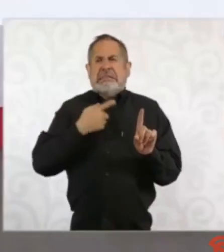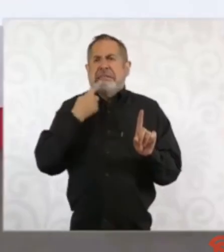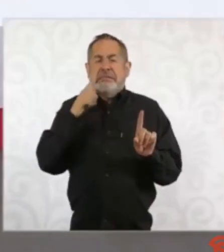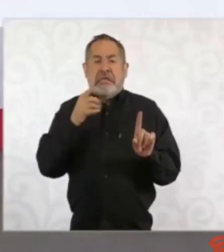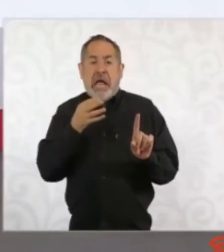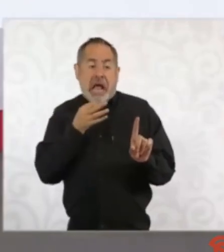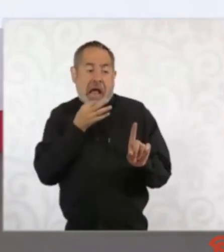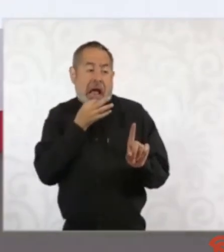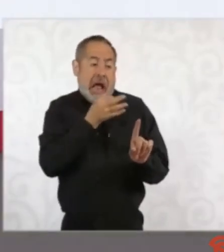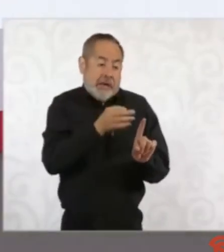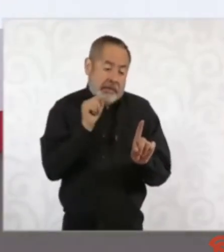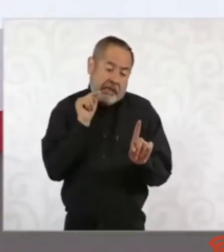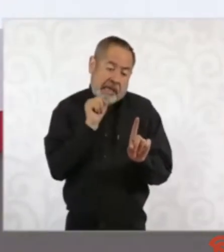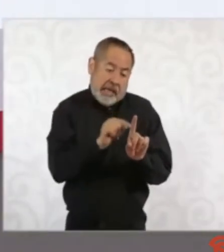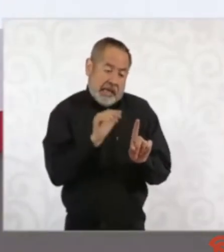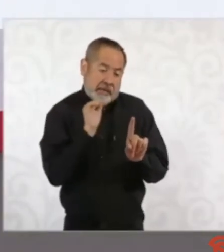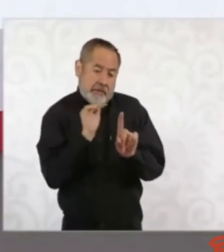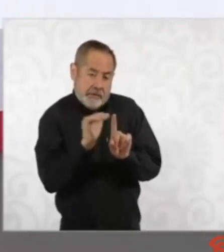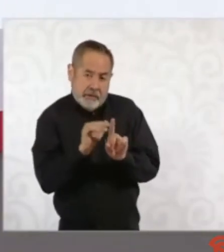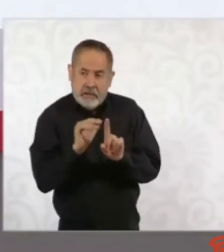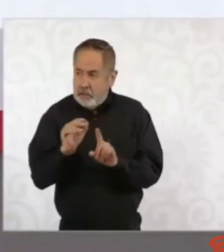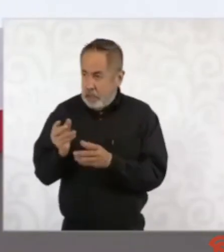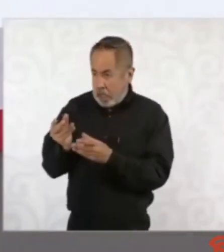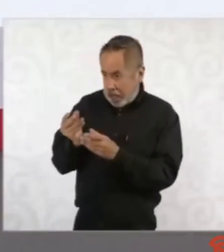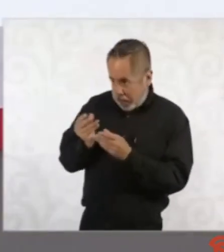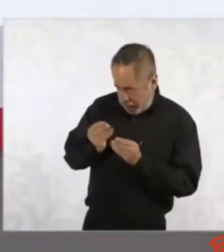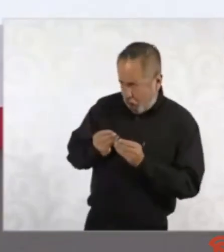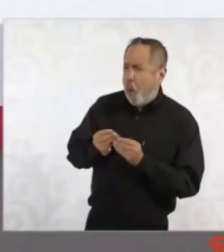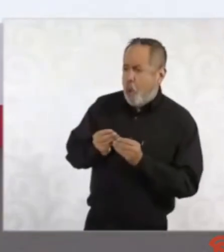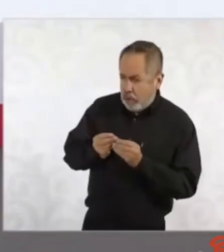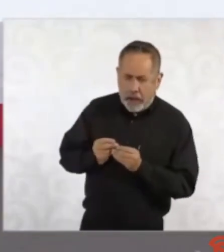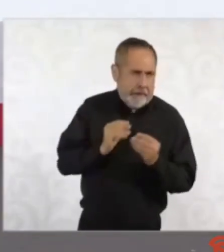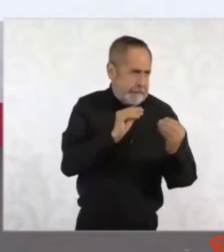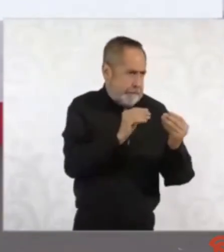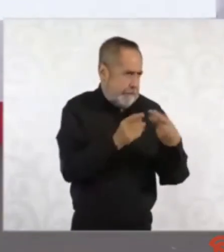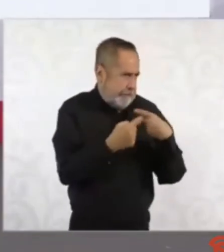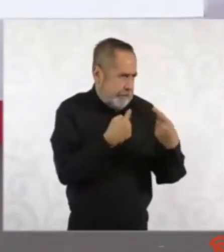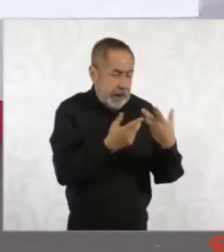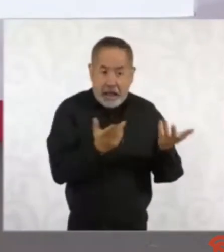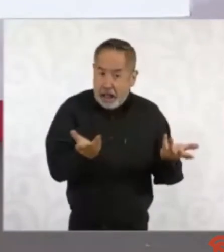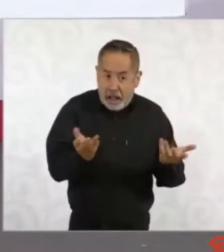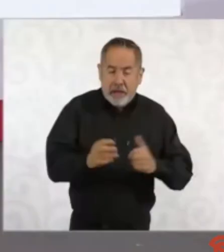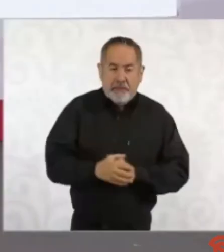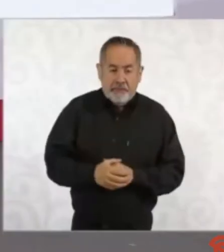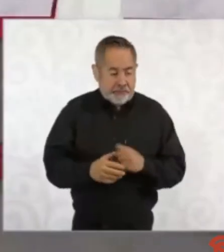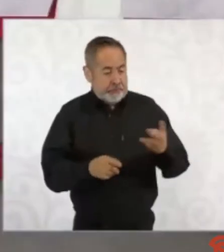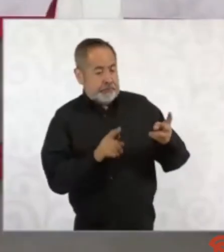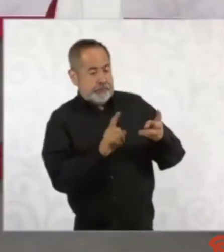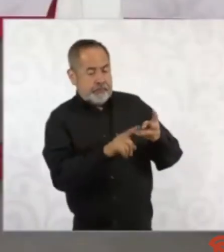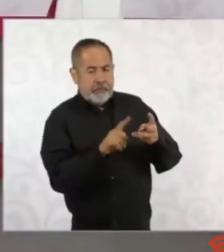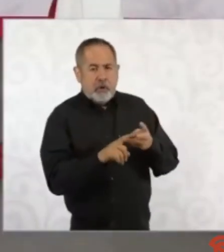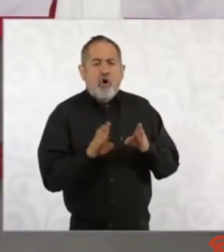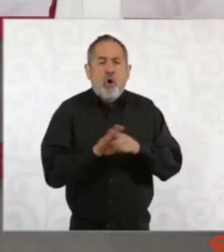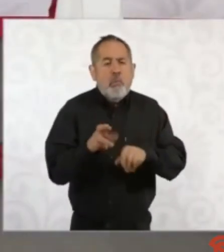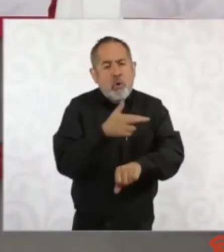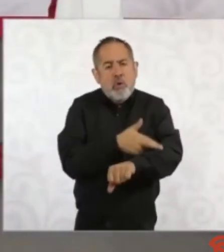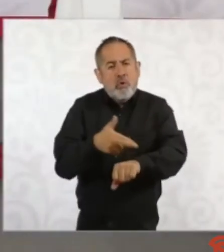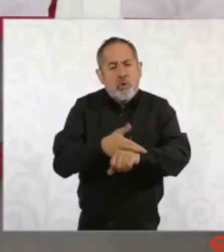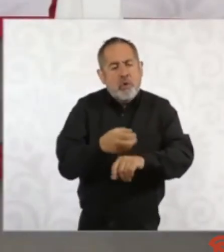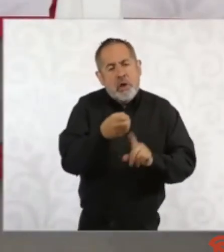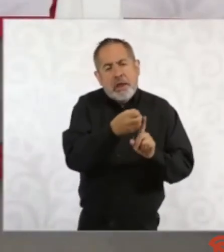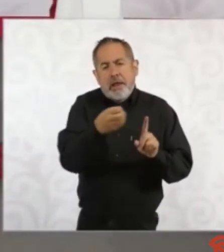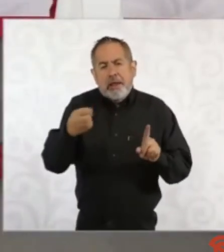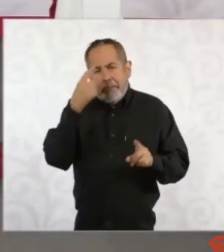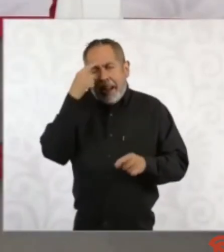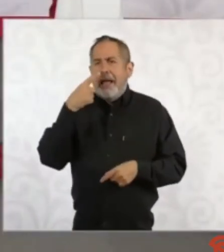las mentiras. Y finalmente se establece que debe haber un proceso de queja, porque de poco serviría